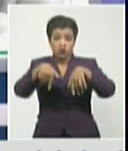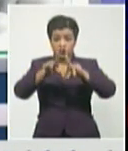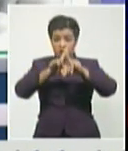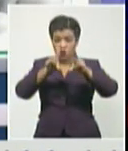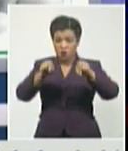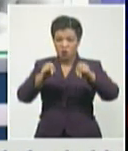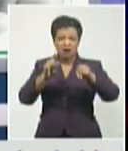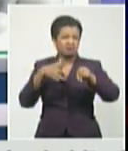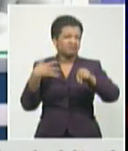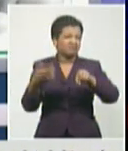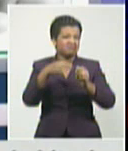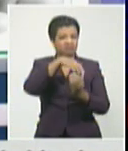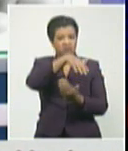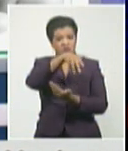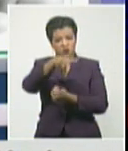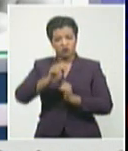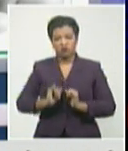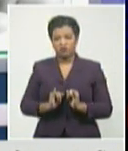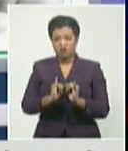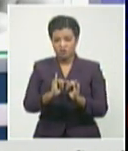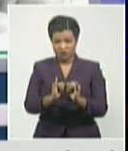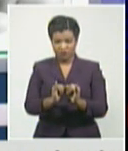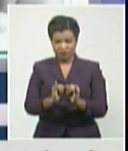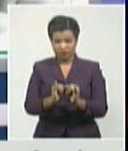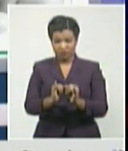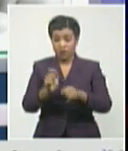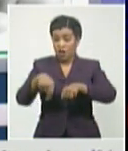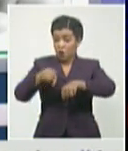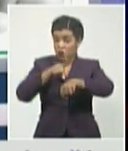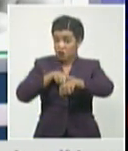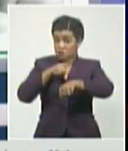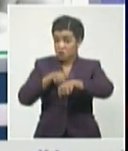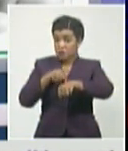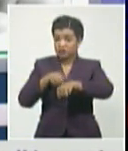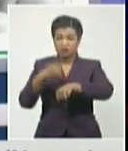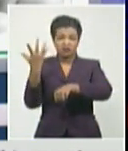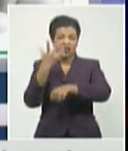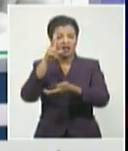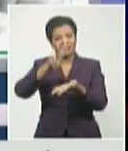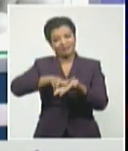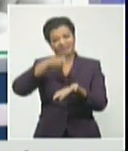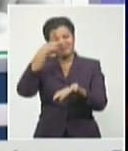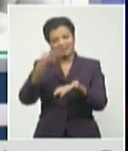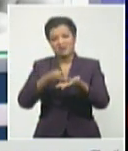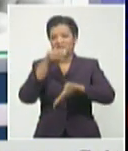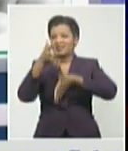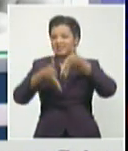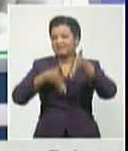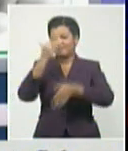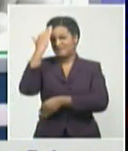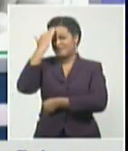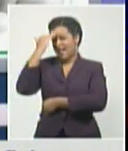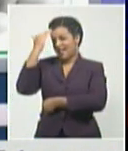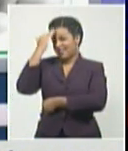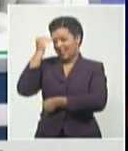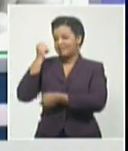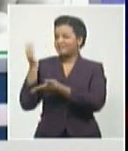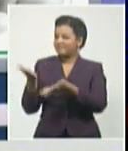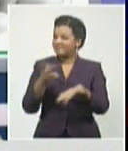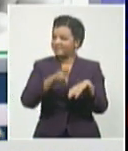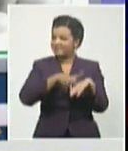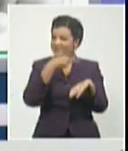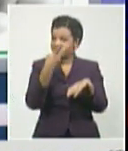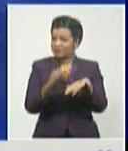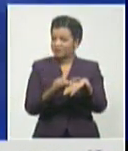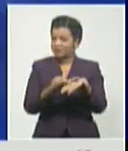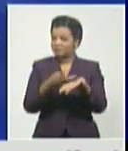pasa en el mundo nos acompañará en este momento la intérprete de lengua de señas madaí pérez bienvenida y doctor la